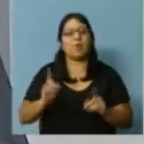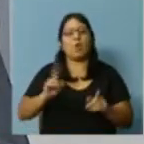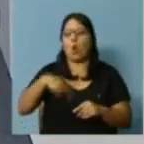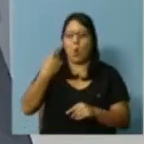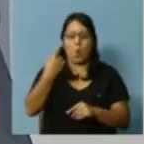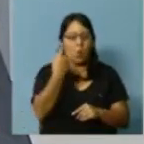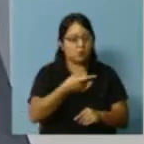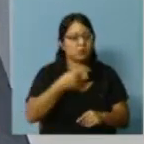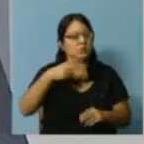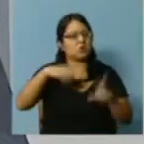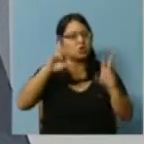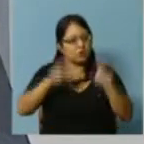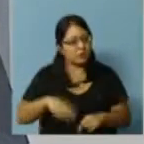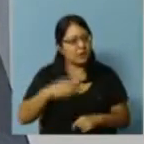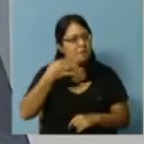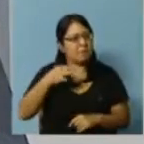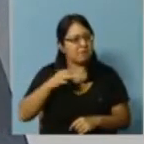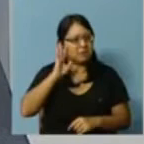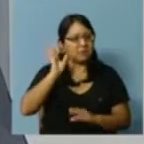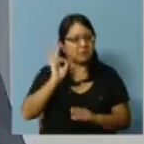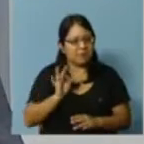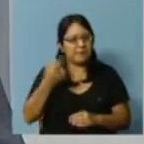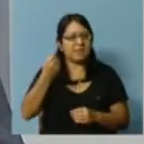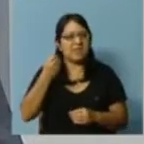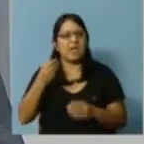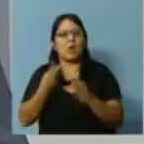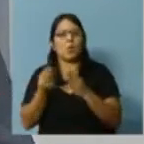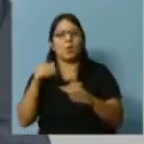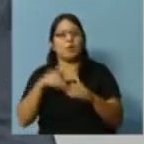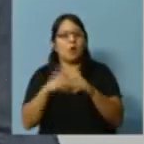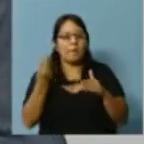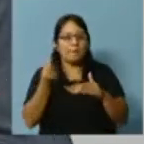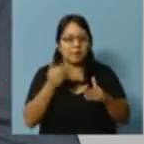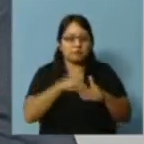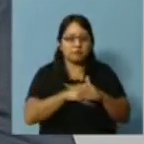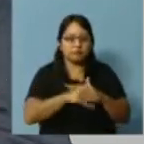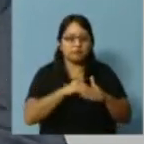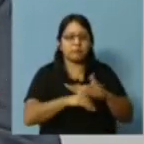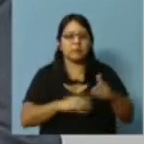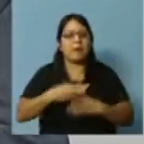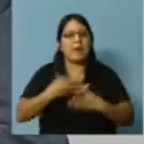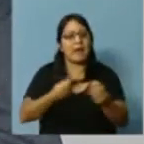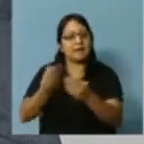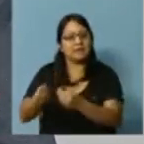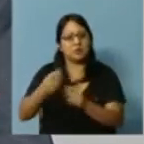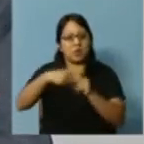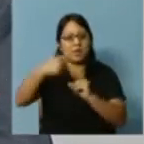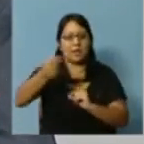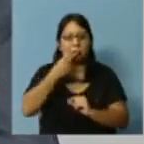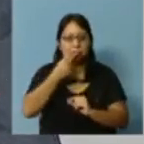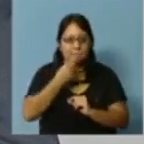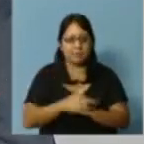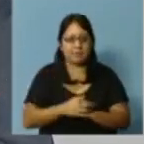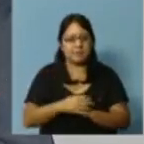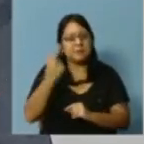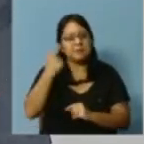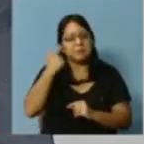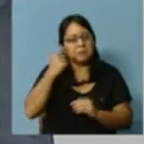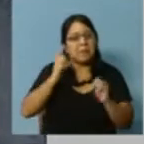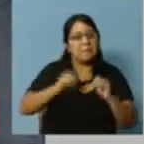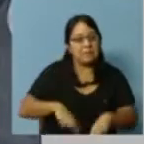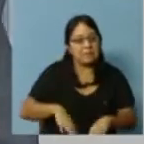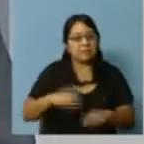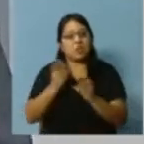no una ayuda muy importante para él -sector justamente para continuar o comenzar con la nueva campaña